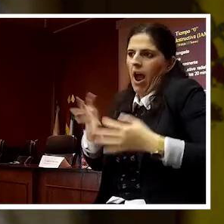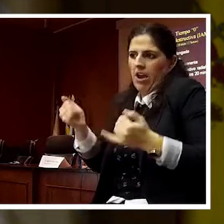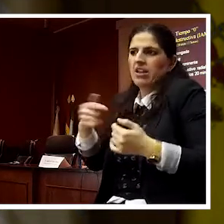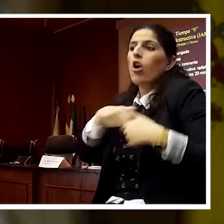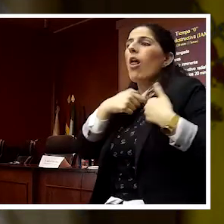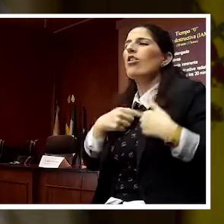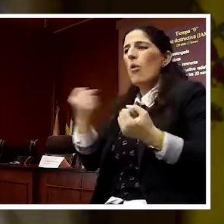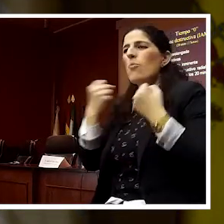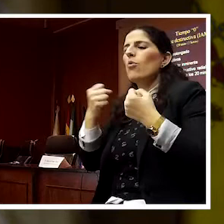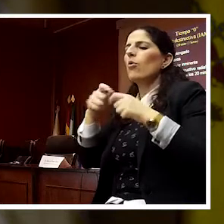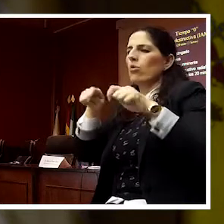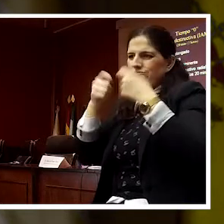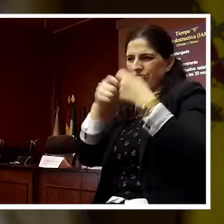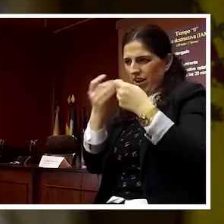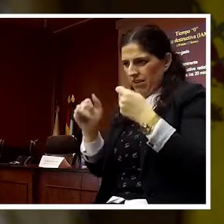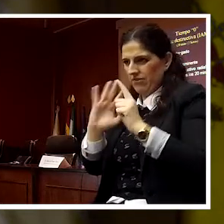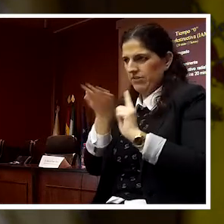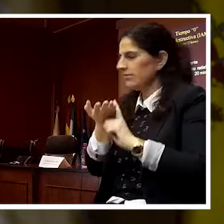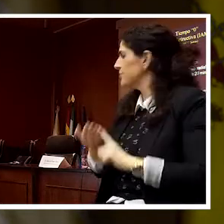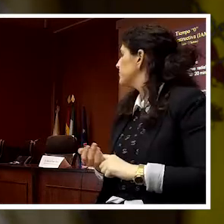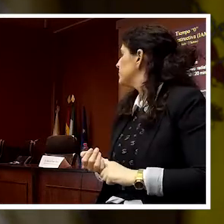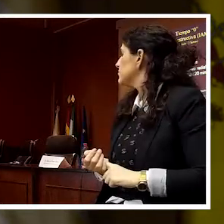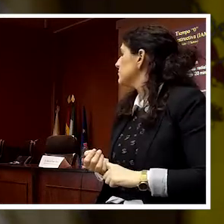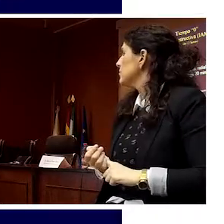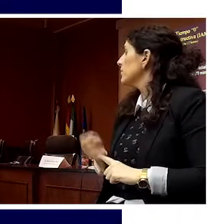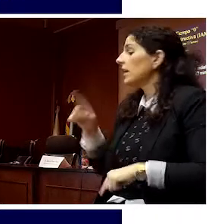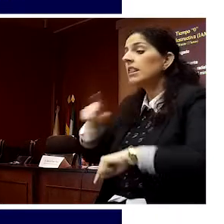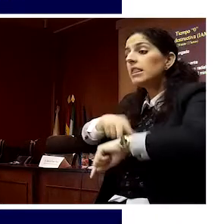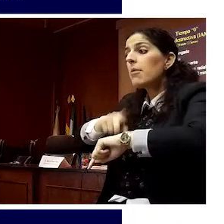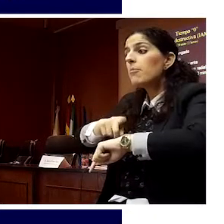miocardio comienza. Y es un periodo de